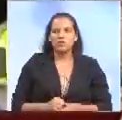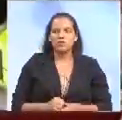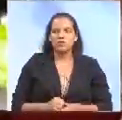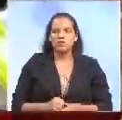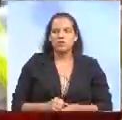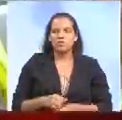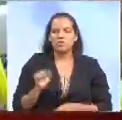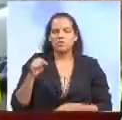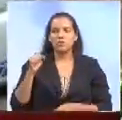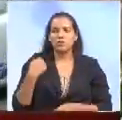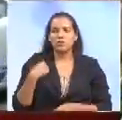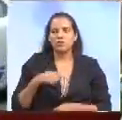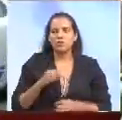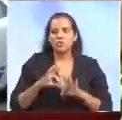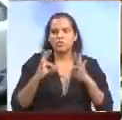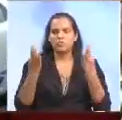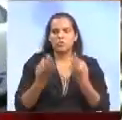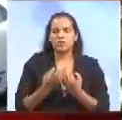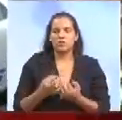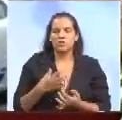respecto. Lamentablemente, con la familia